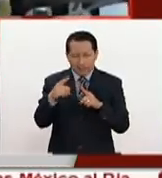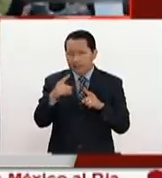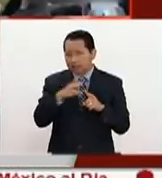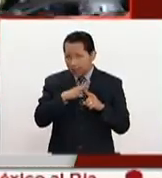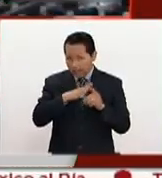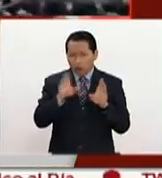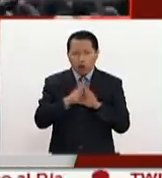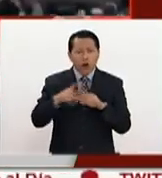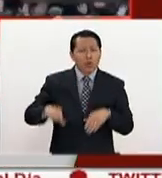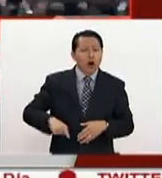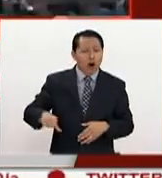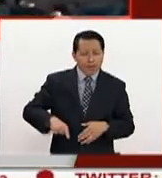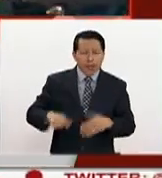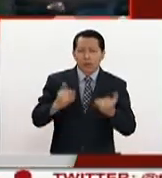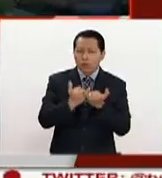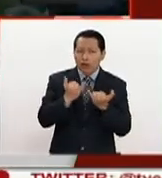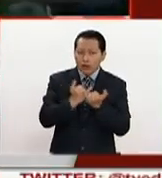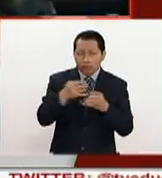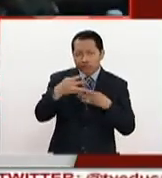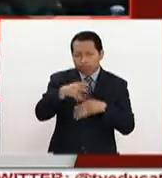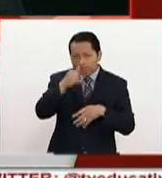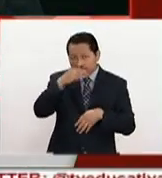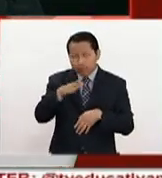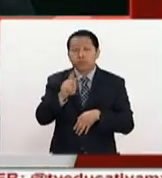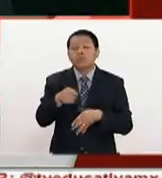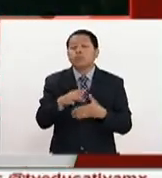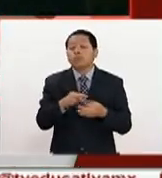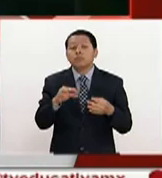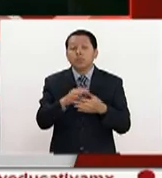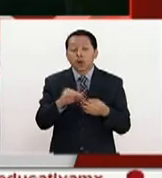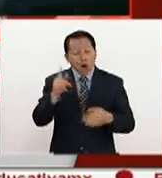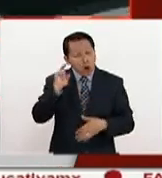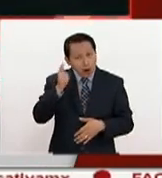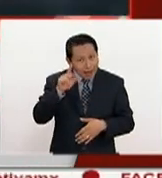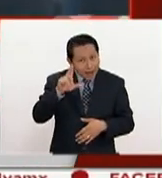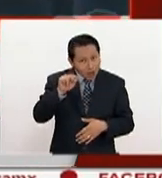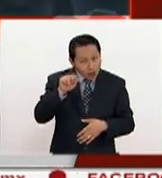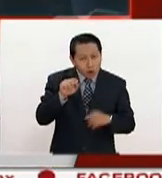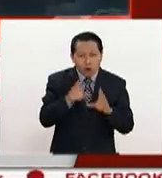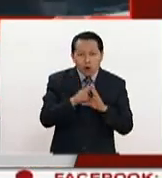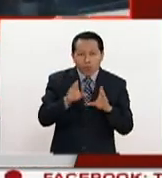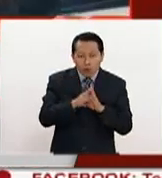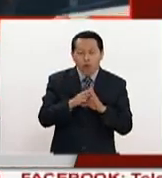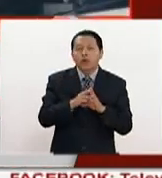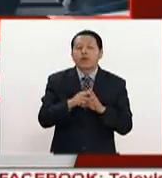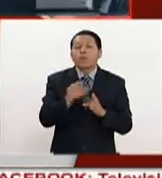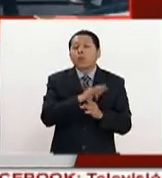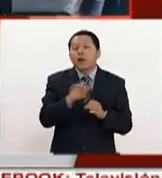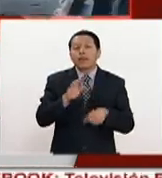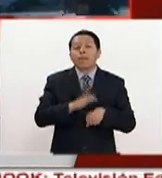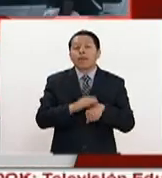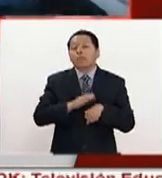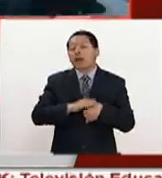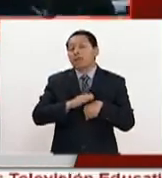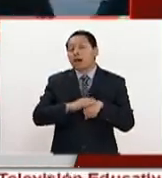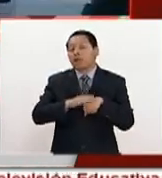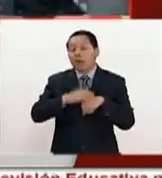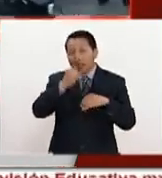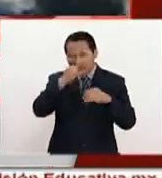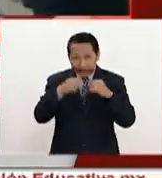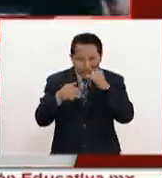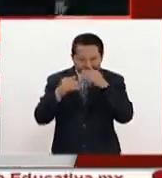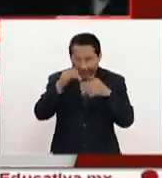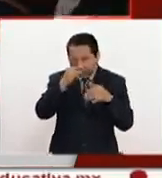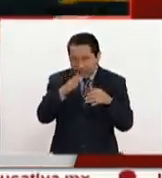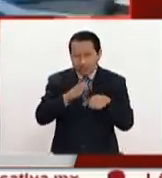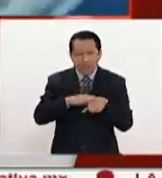favor del gobierno, lo cual pues augura de, ojalá y no sea así, podría augurar una escalada de tensión y de conflicto en